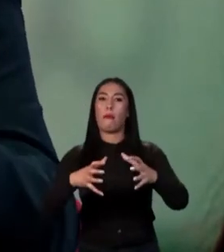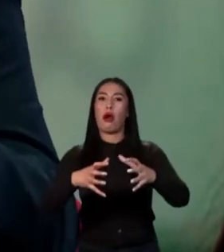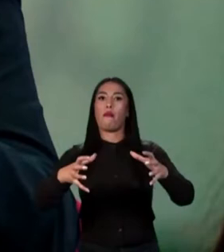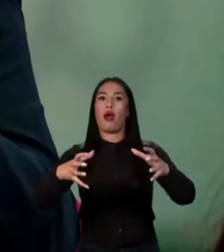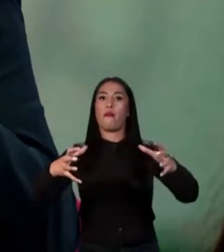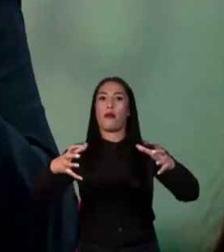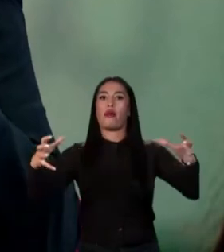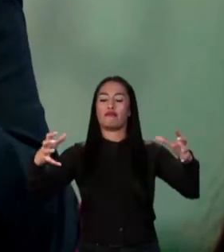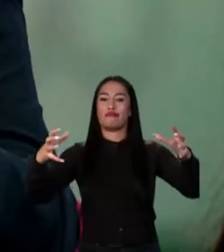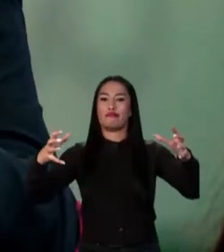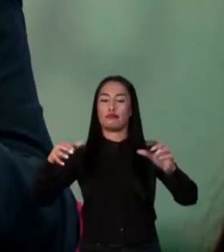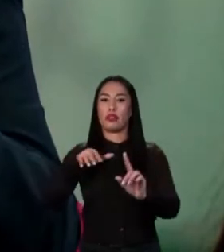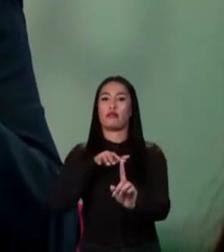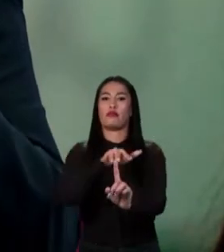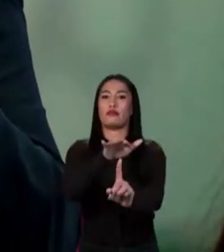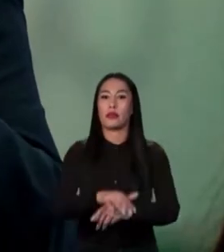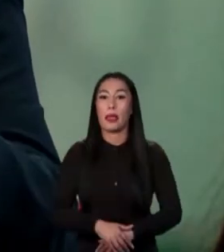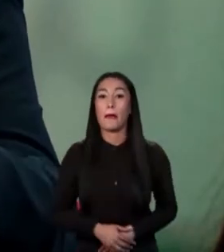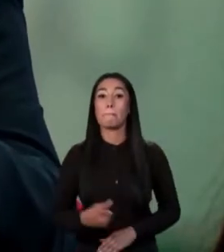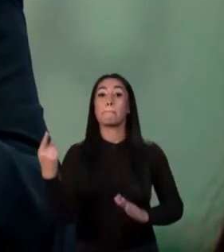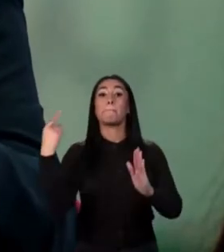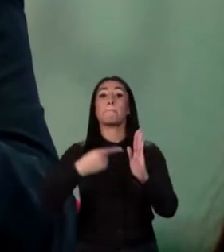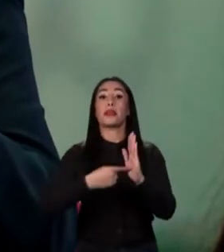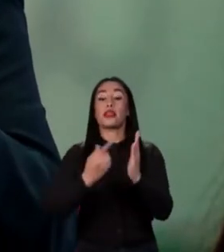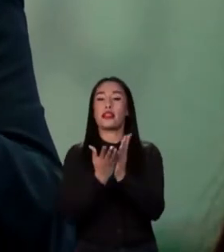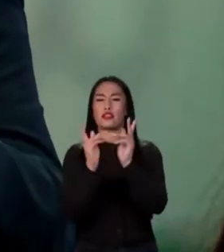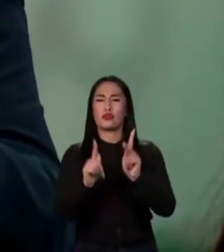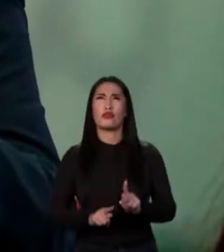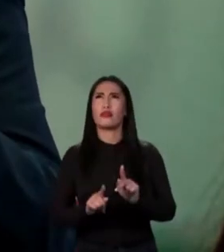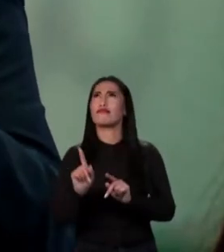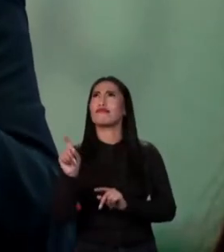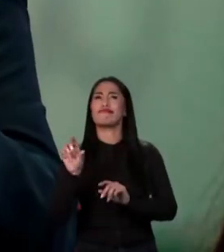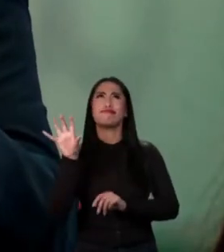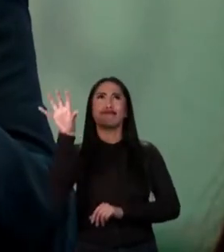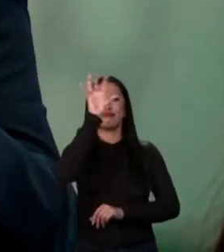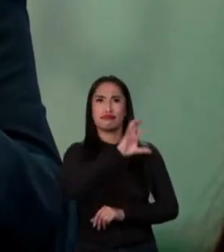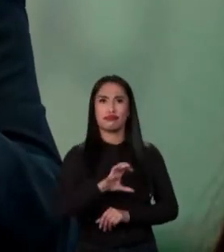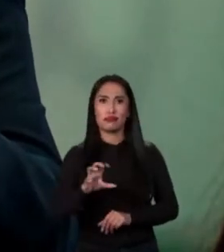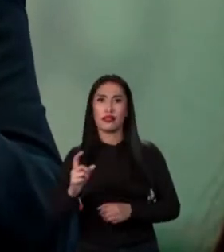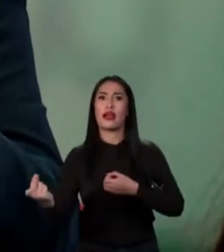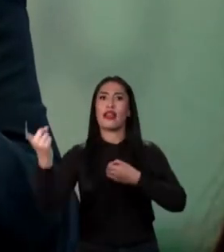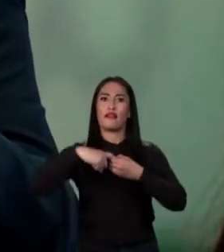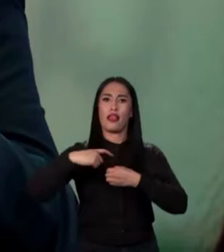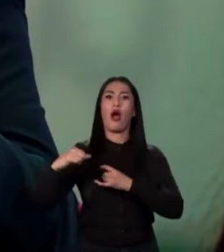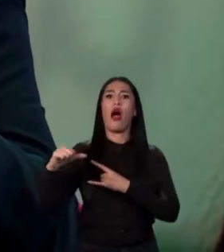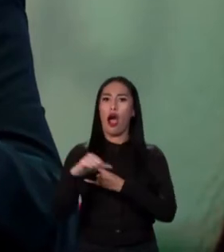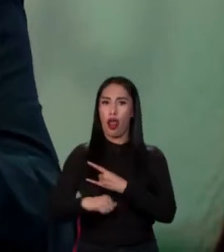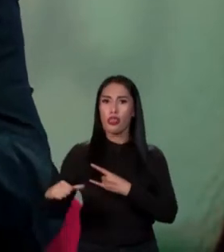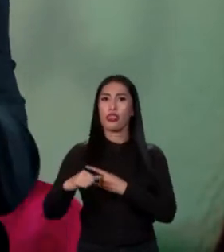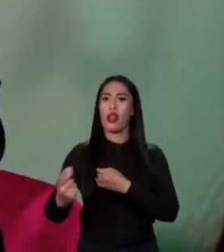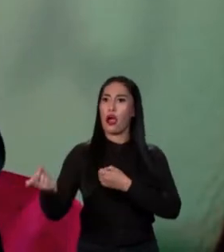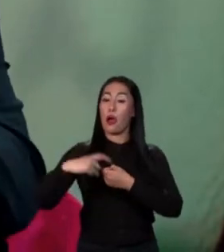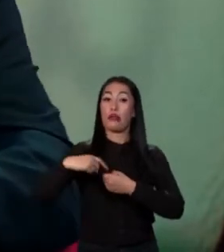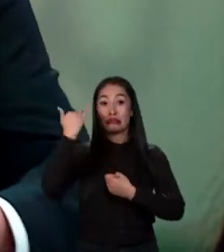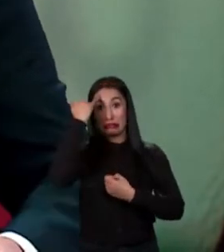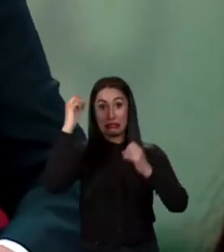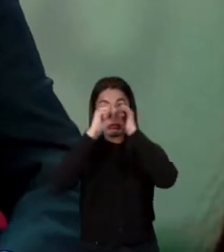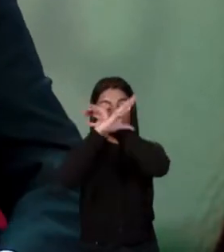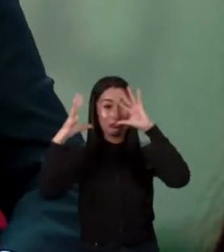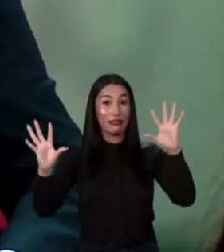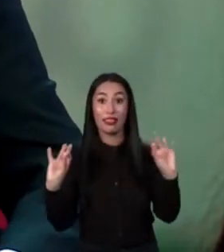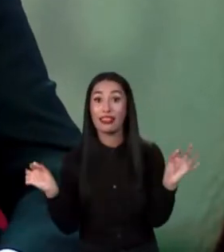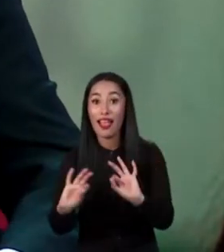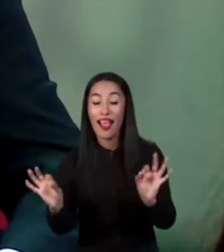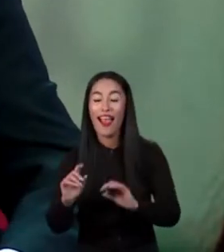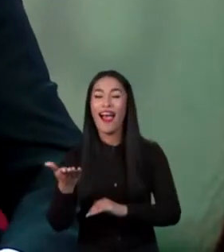hemos llegado y con casi mil estudiantes que tenemos en diferentes lugares del mundo que no imaginábamos cuando el doctor lynn davis decía